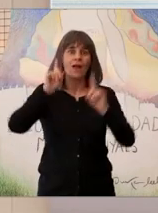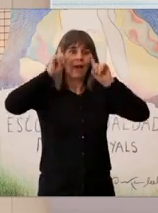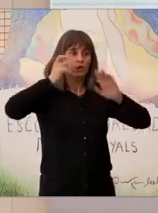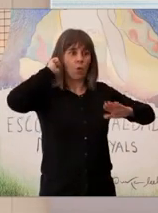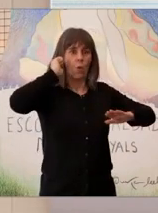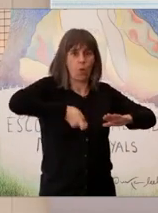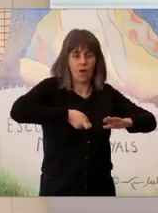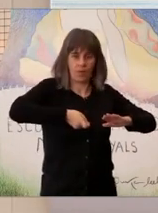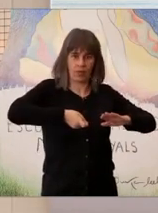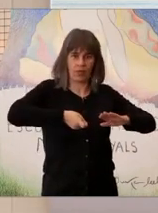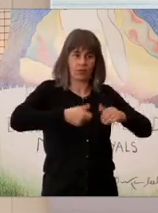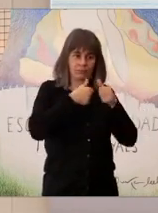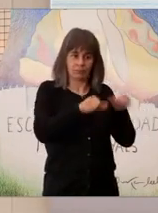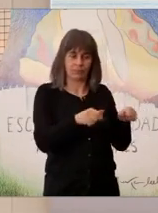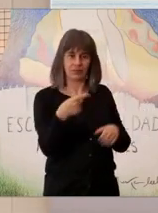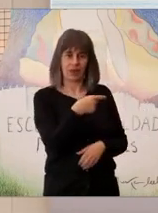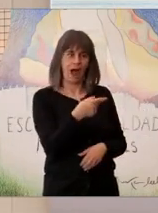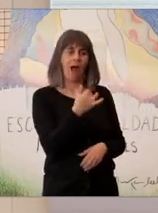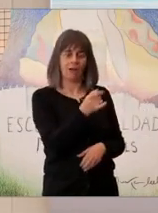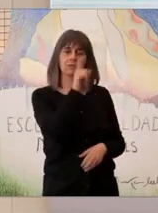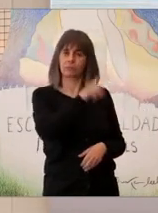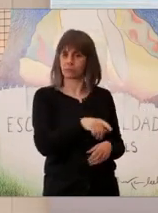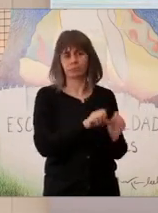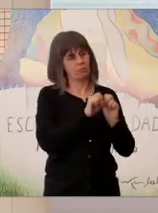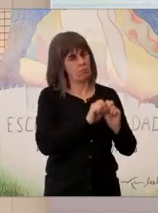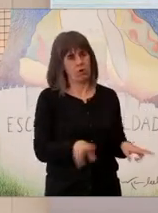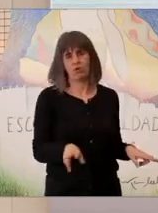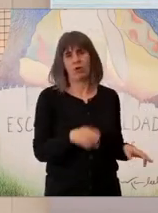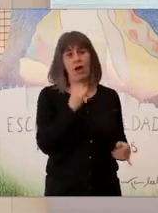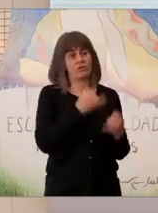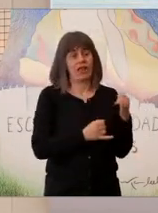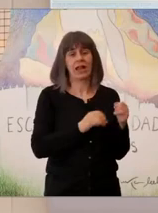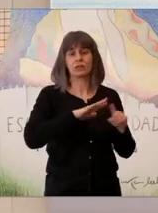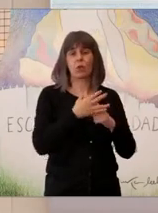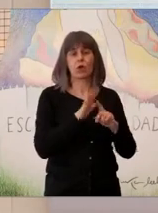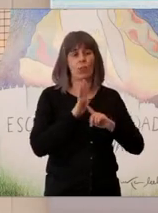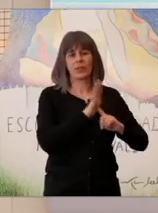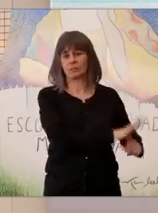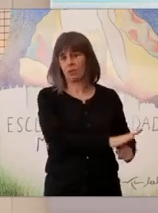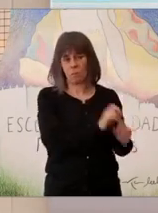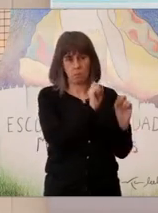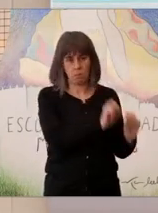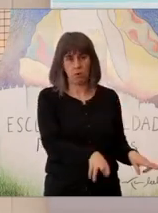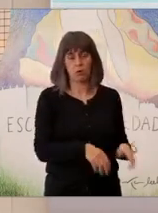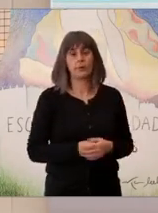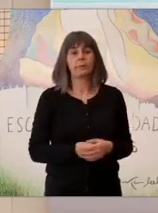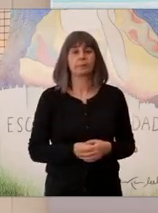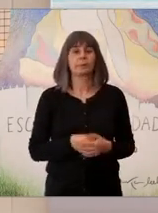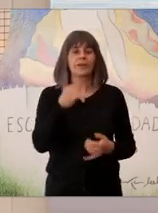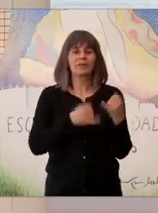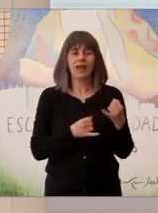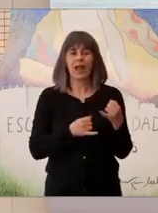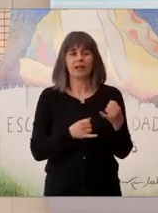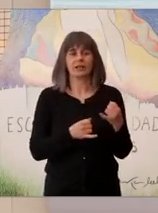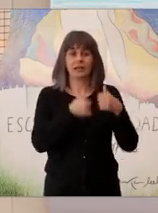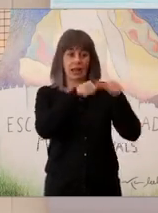ese prejuicio y ese estereotipo y contribuye a que se perpetúe esa situación de discriminación. Al final, detrás de un prejuicio hay una invisibilización, ¿no?, y